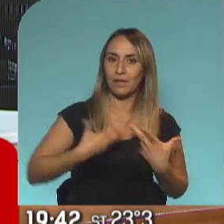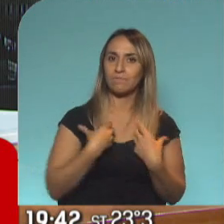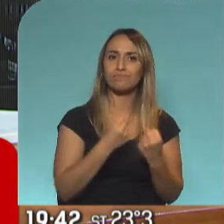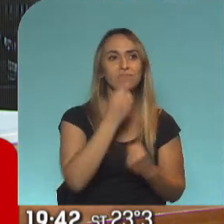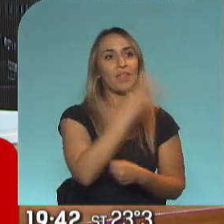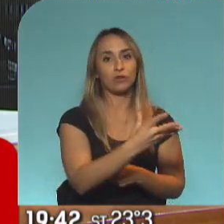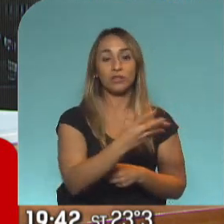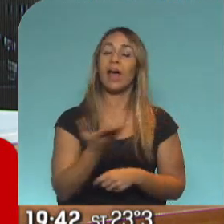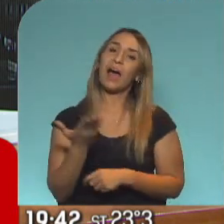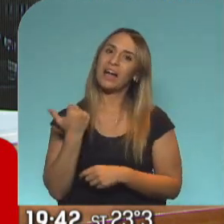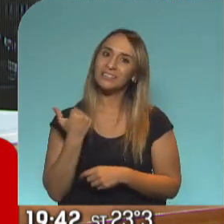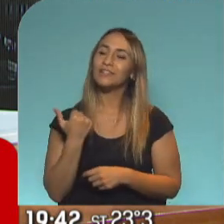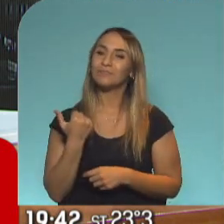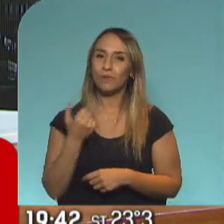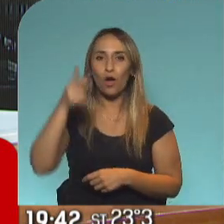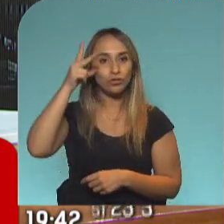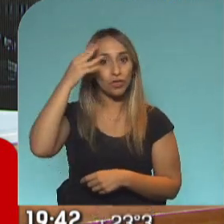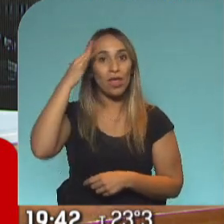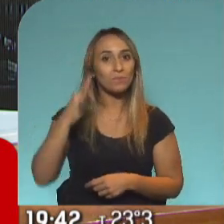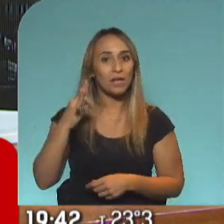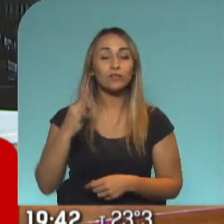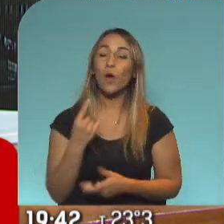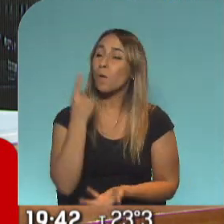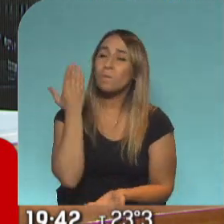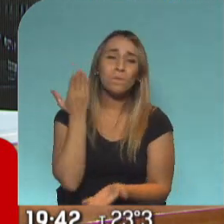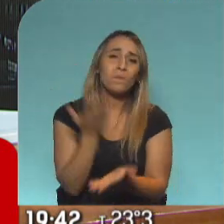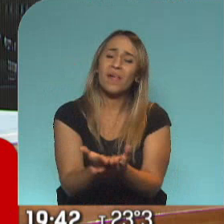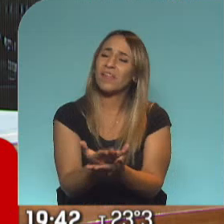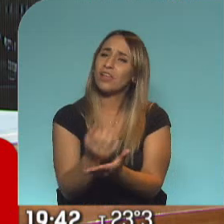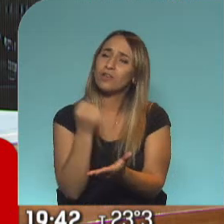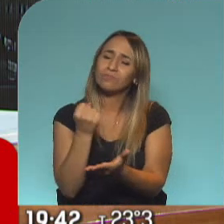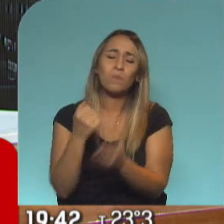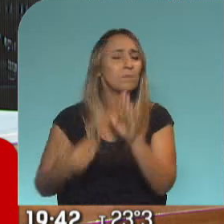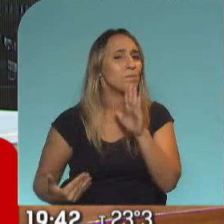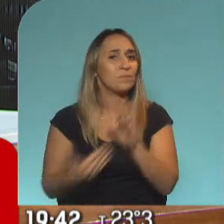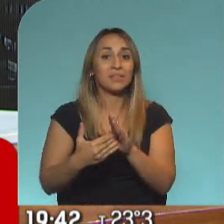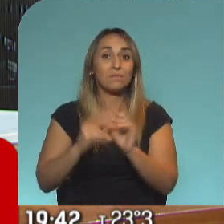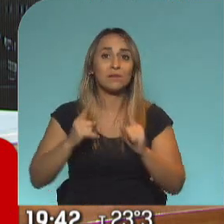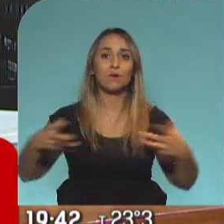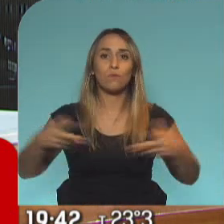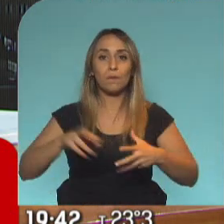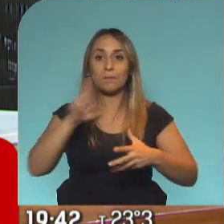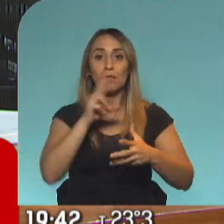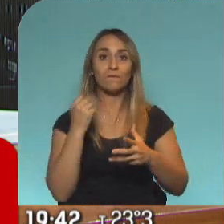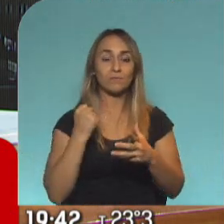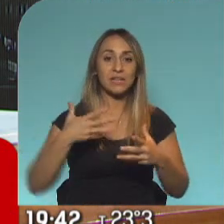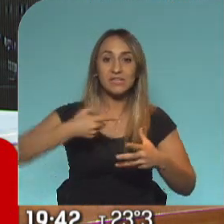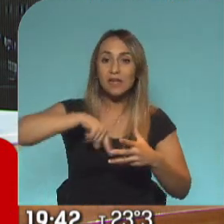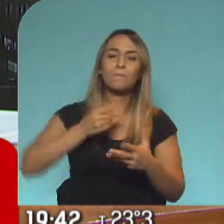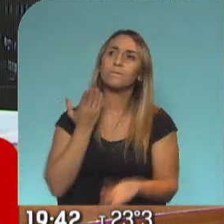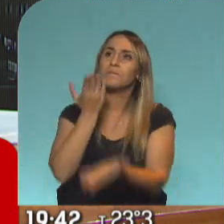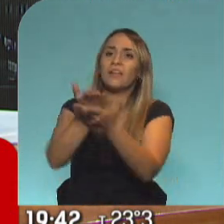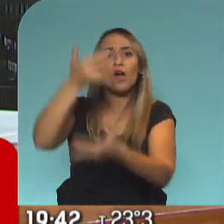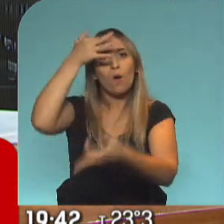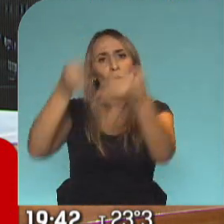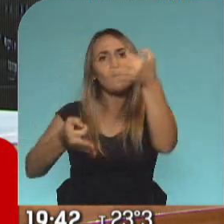Ayer fue 8 de marzo y uno de los grandes pedidos del movimiento feminista es que la justicia tenga perspectiva de género.